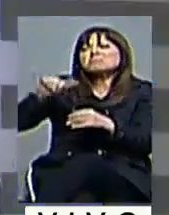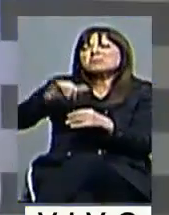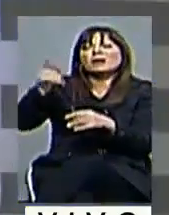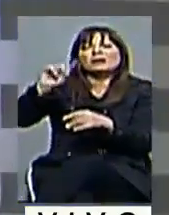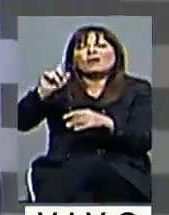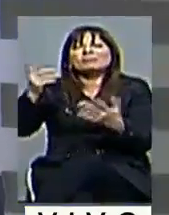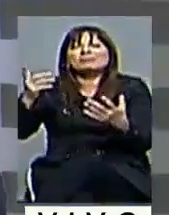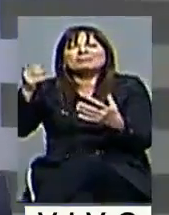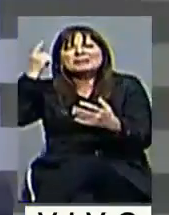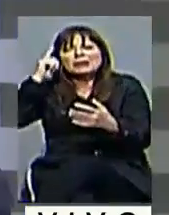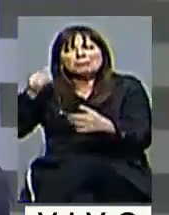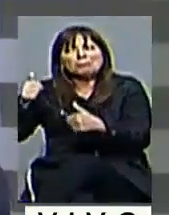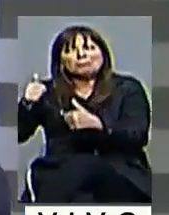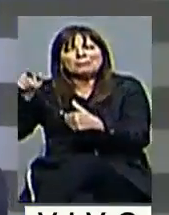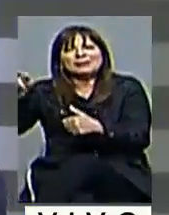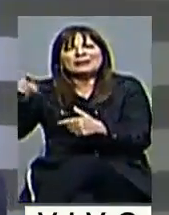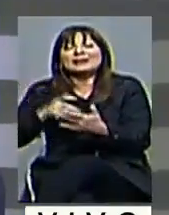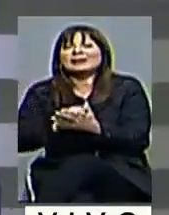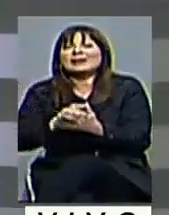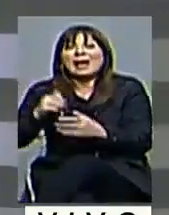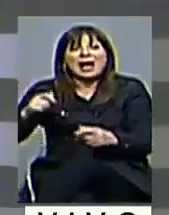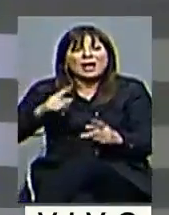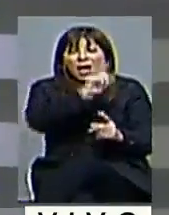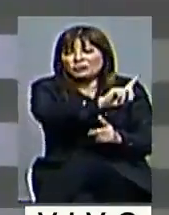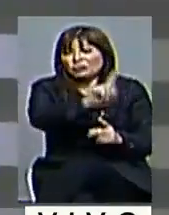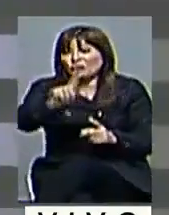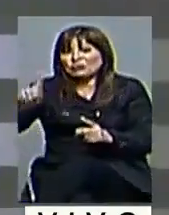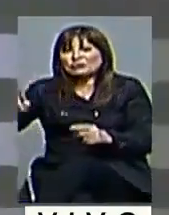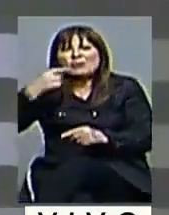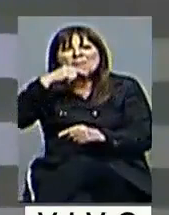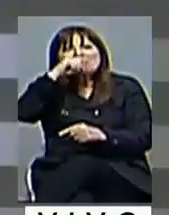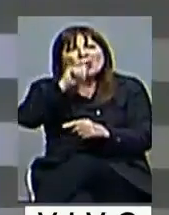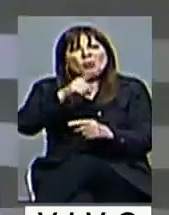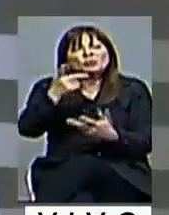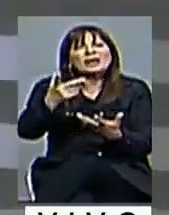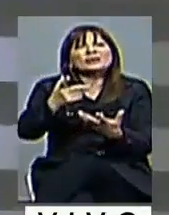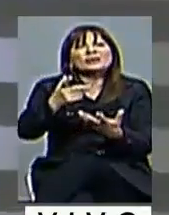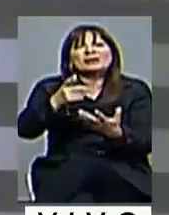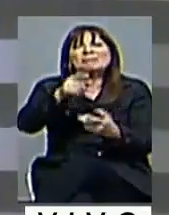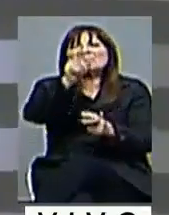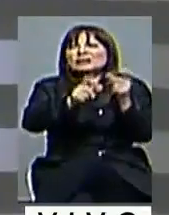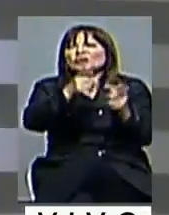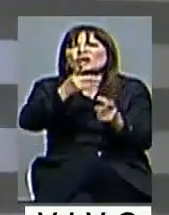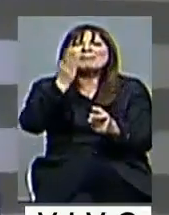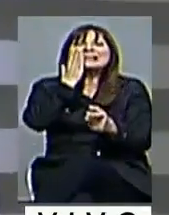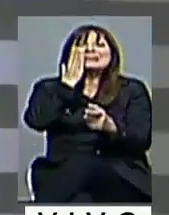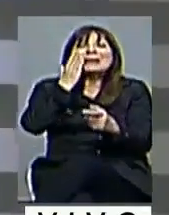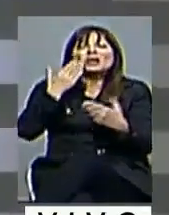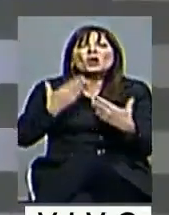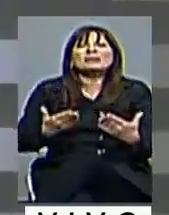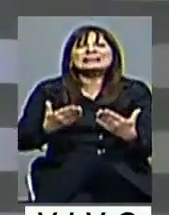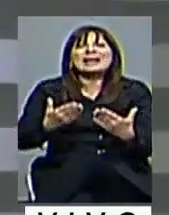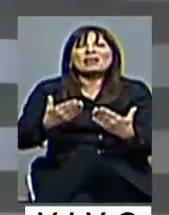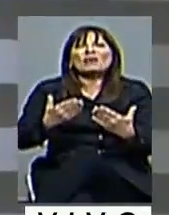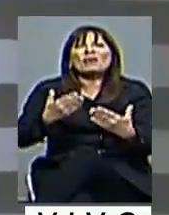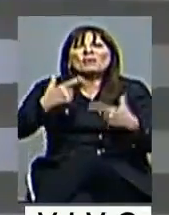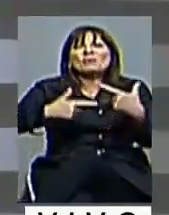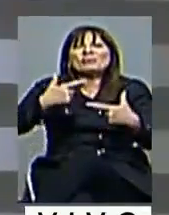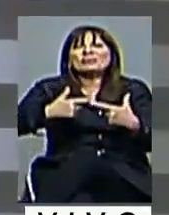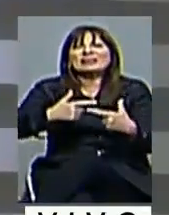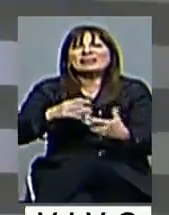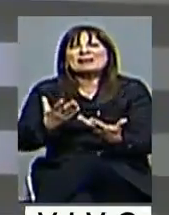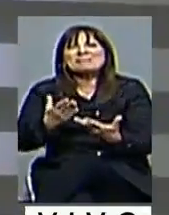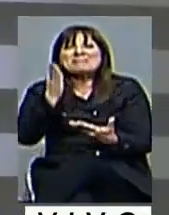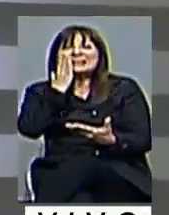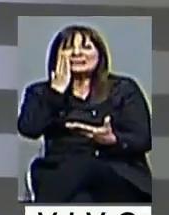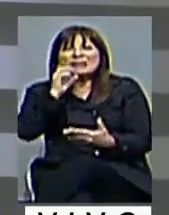ejercicio súper simpático, que fue que le preguntaron a todos los editores el ranking de más simpático o más pesado. Más simpático Artés, y después venía José